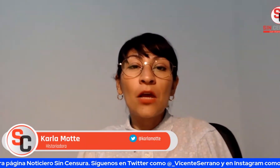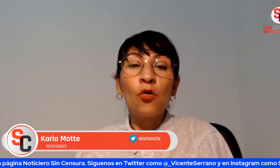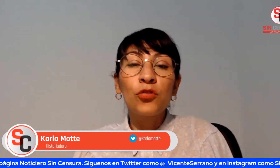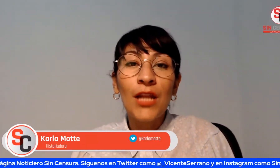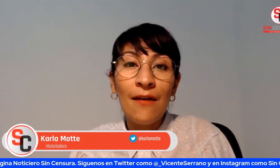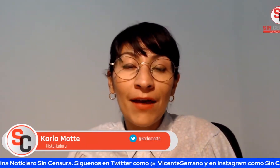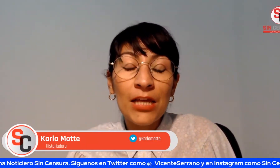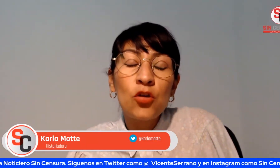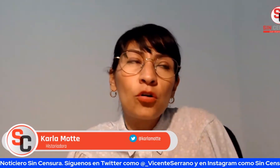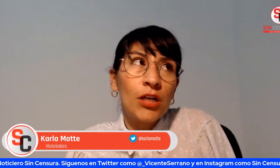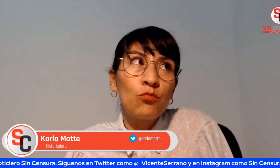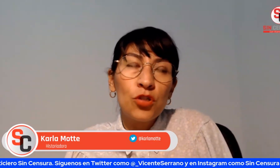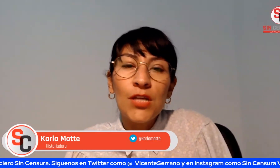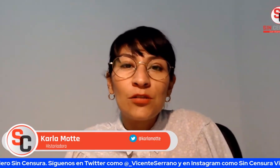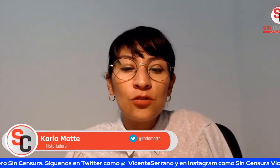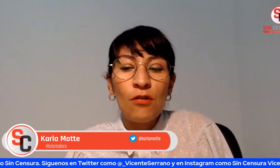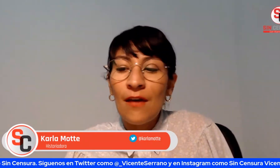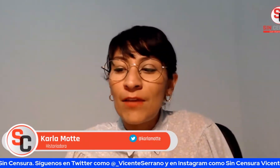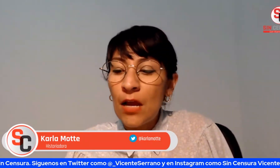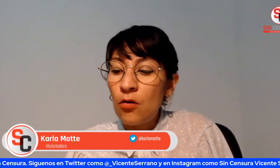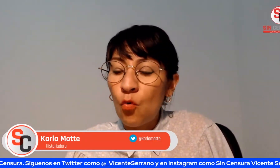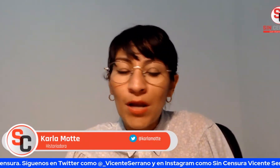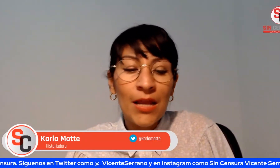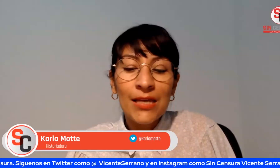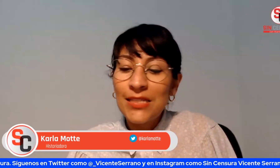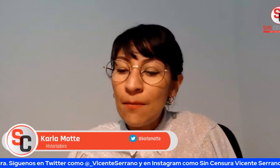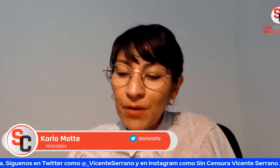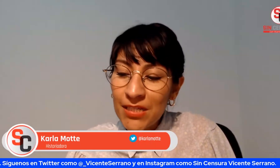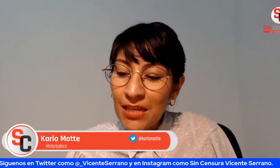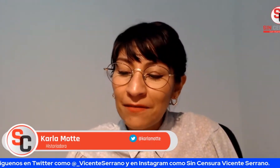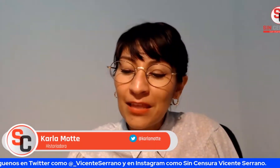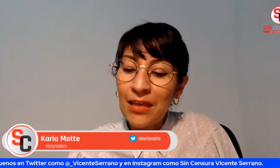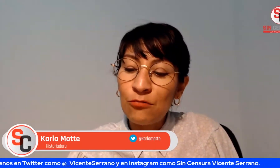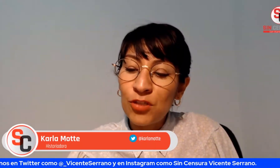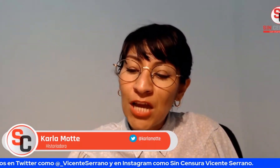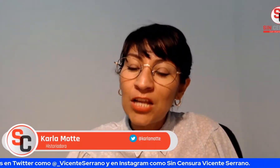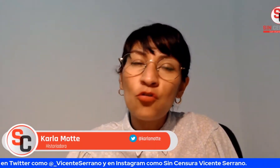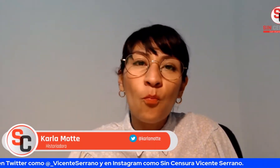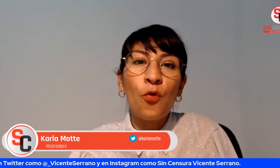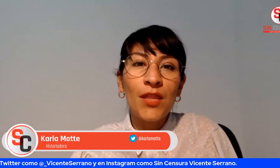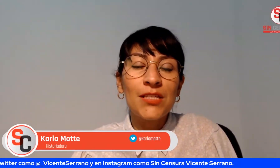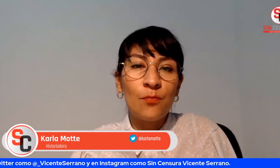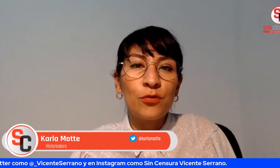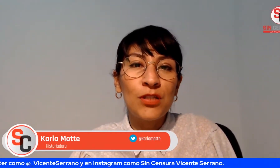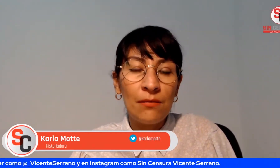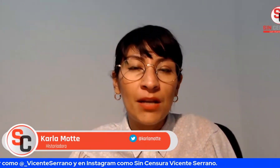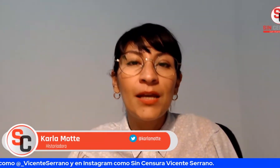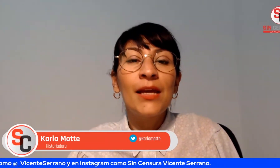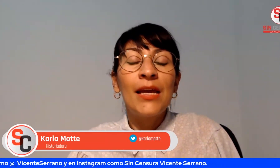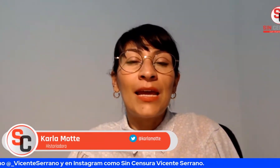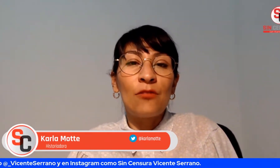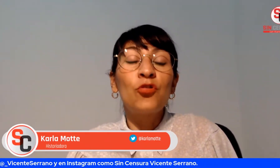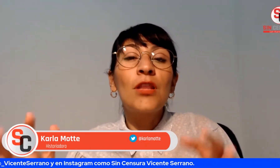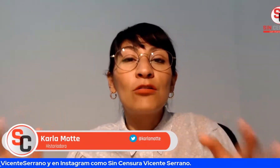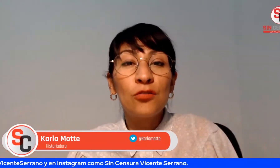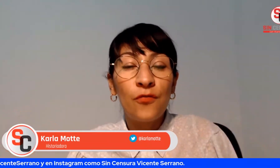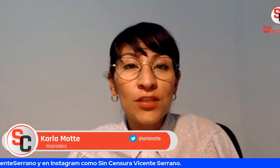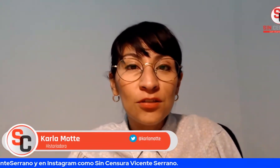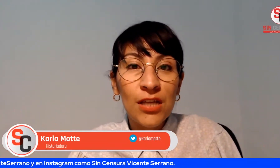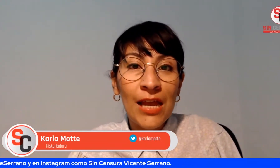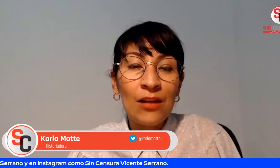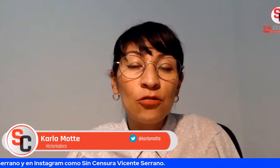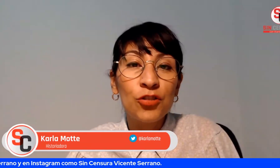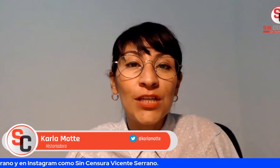oficios que se encontraba, y yo creo que en muchos casos todavía, lo cual siempre se debe de denunciar y no puede ser posible, uno de